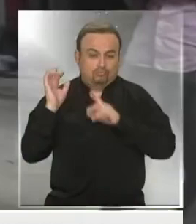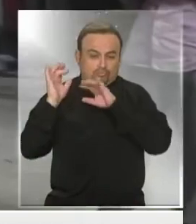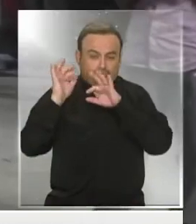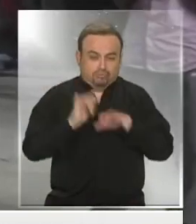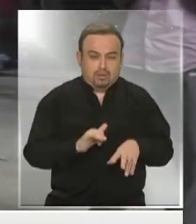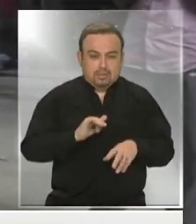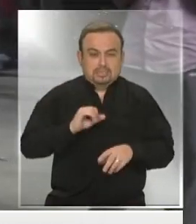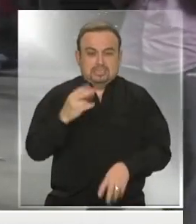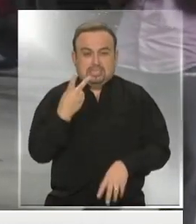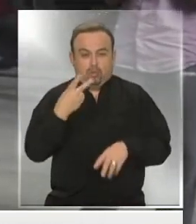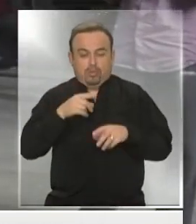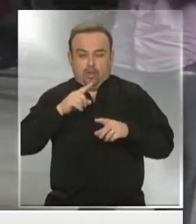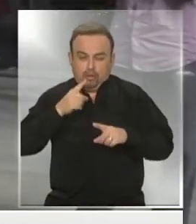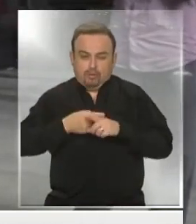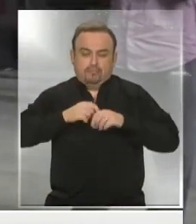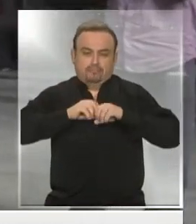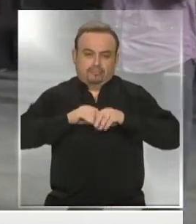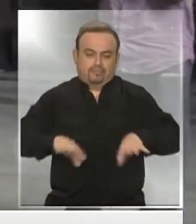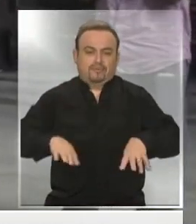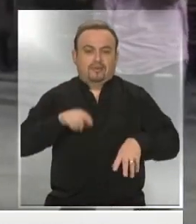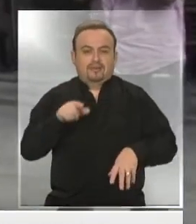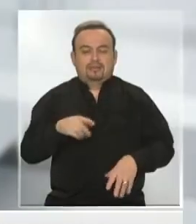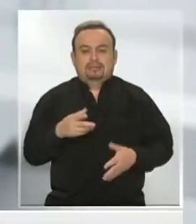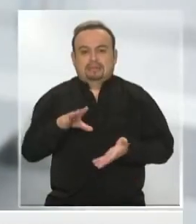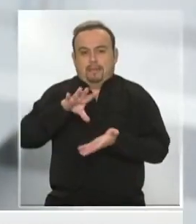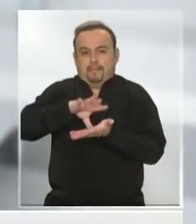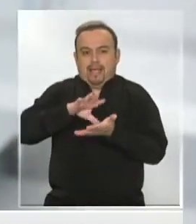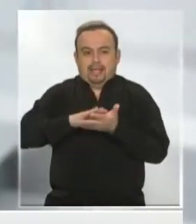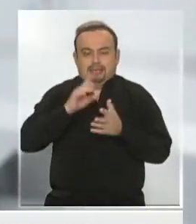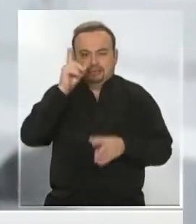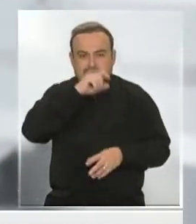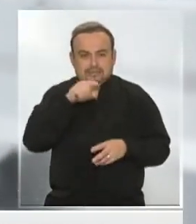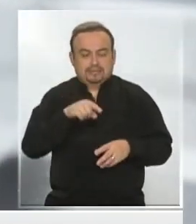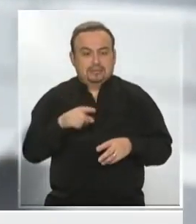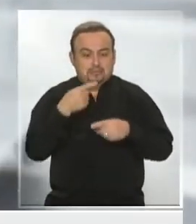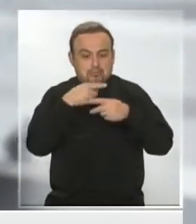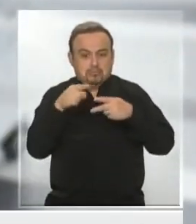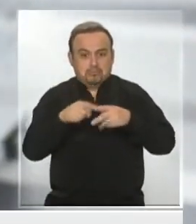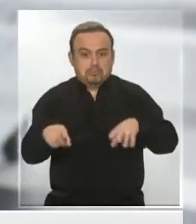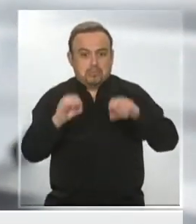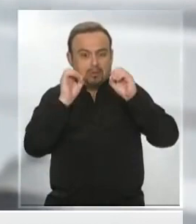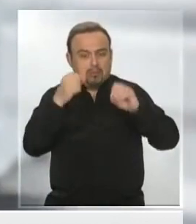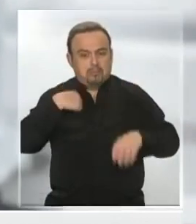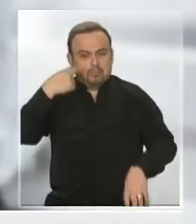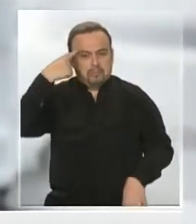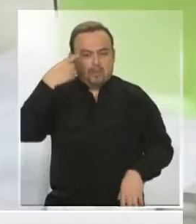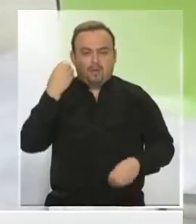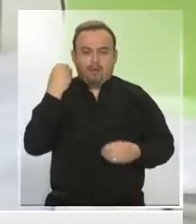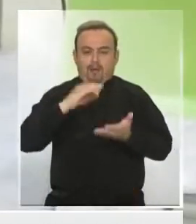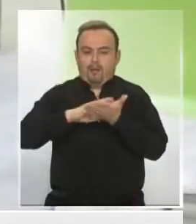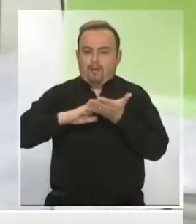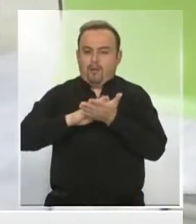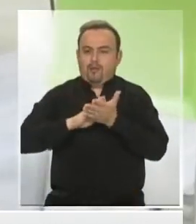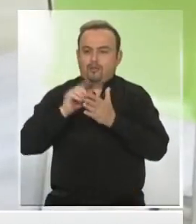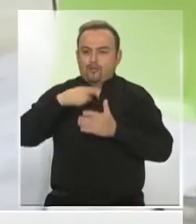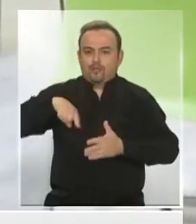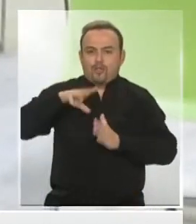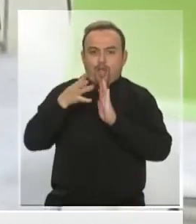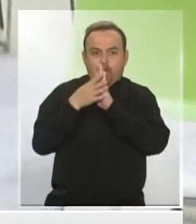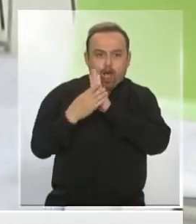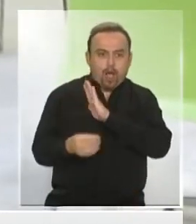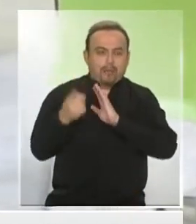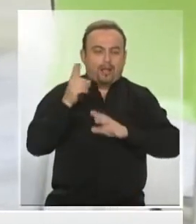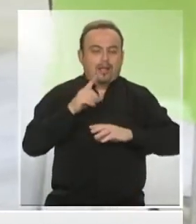que esta vez pone en jaque a singapur el lugar que durante semanas fue considerado como el modelo a seguir para